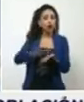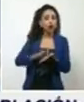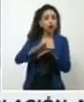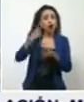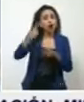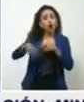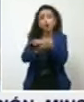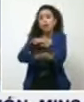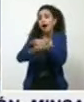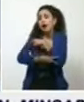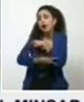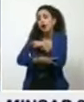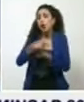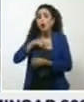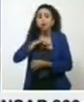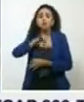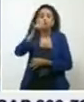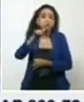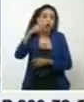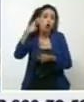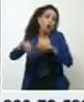del exterior.